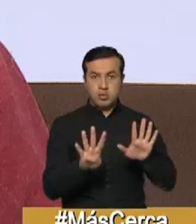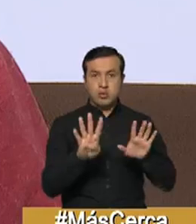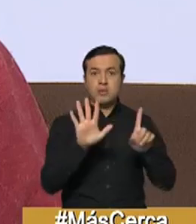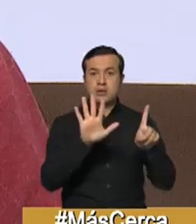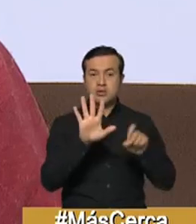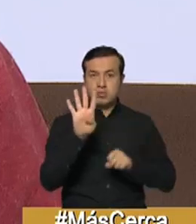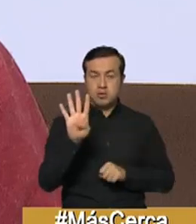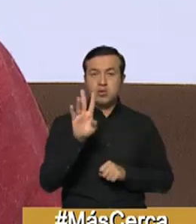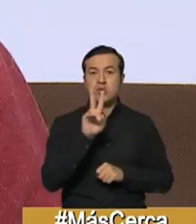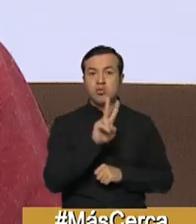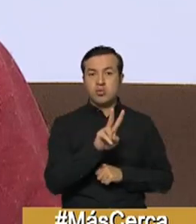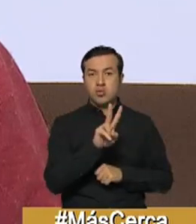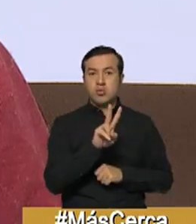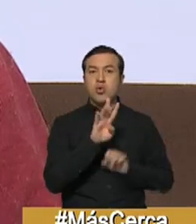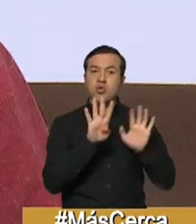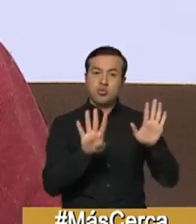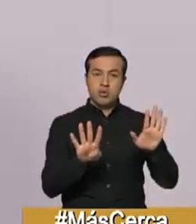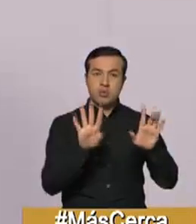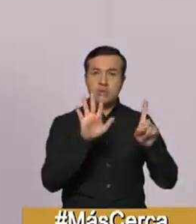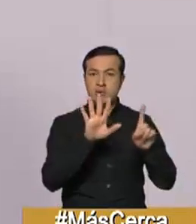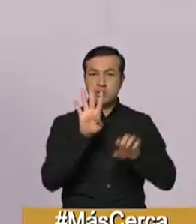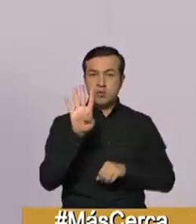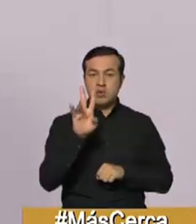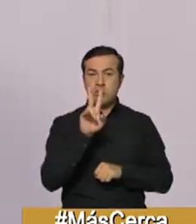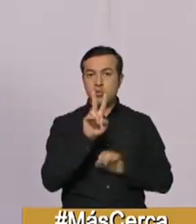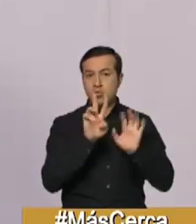2420-964. 2420-964, si lo podemos